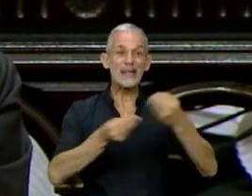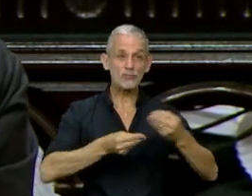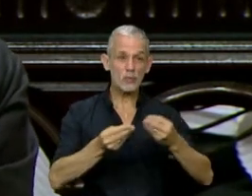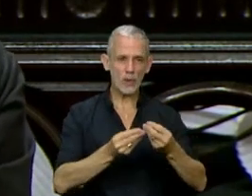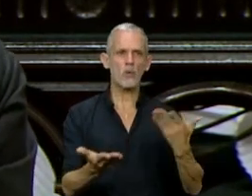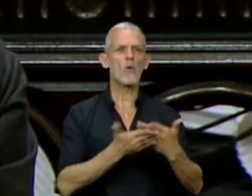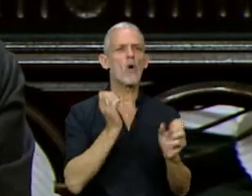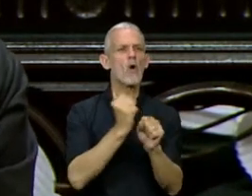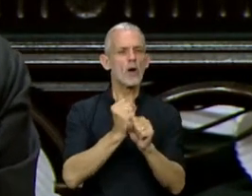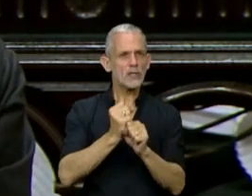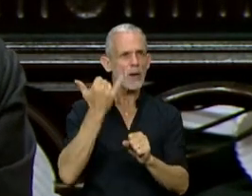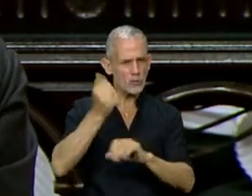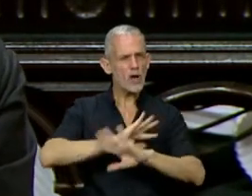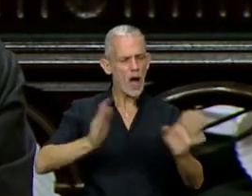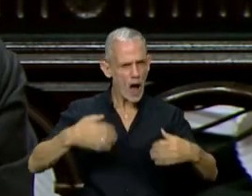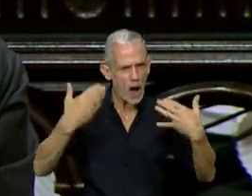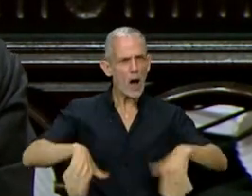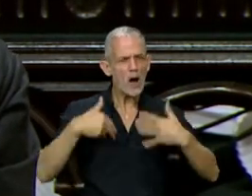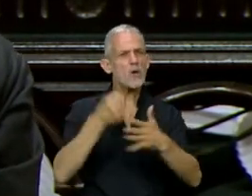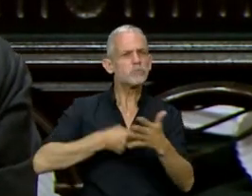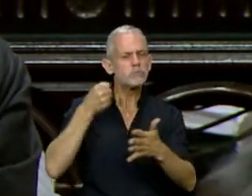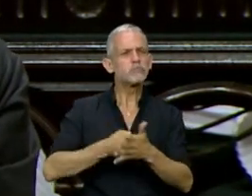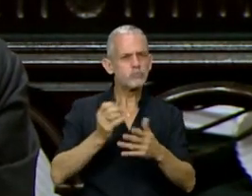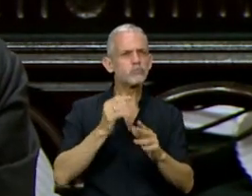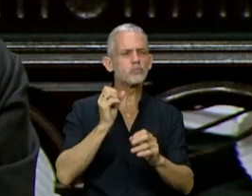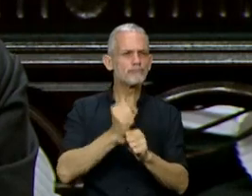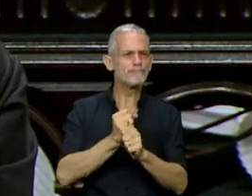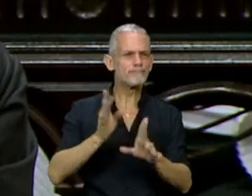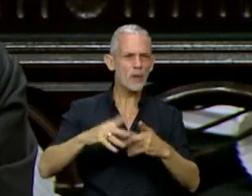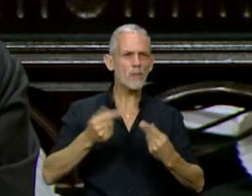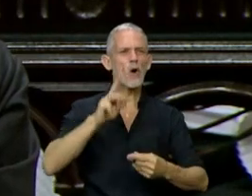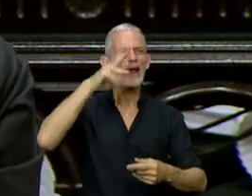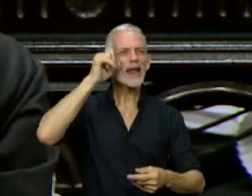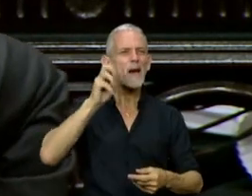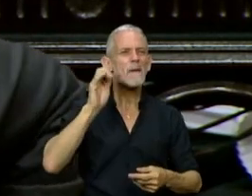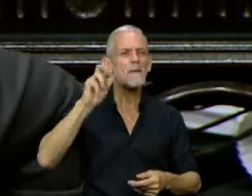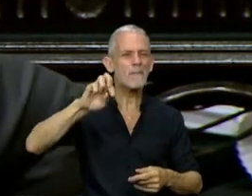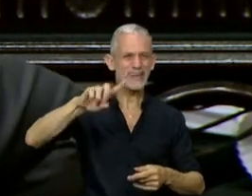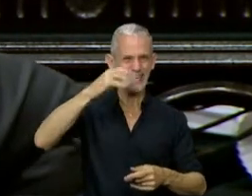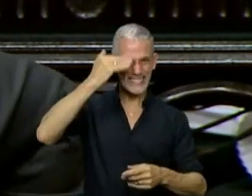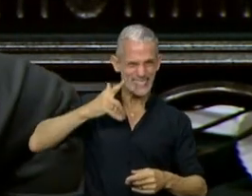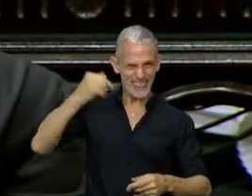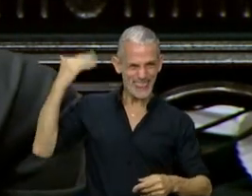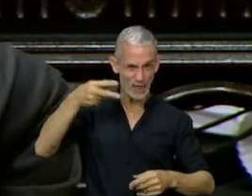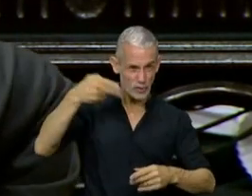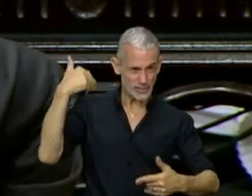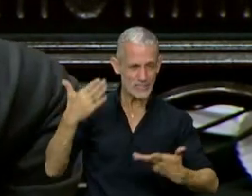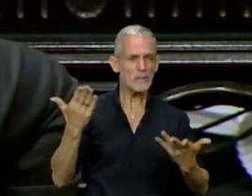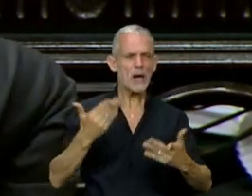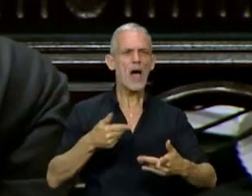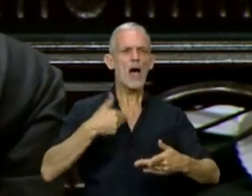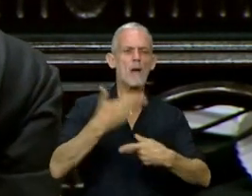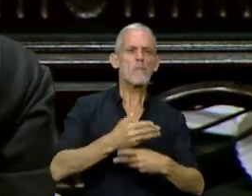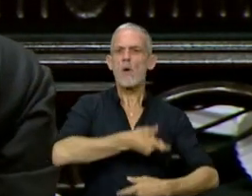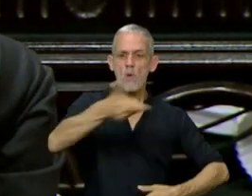complementa la enorme tarea que se hizo alrededor del proyecto de RENAVAP hace 15 días atrás, que plantea